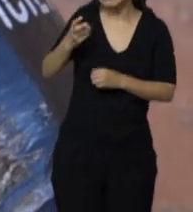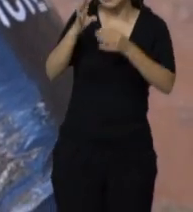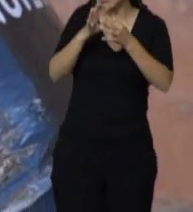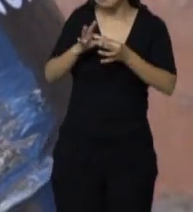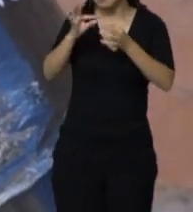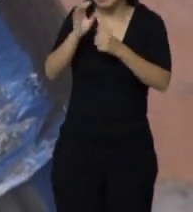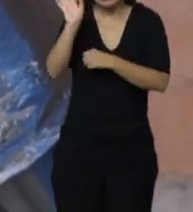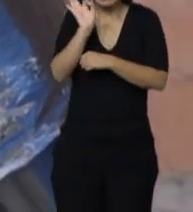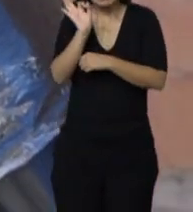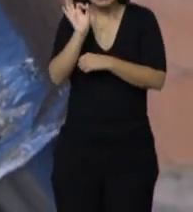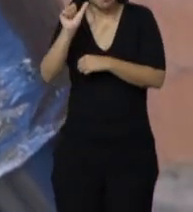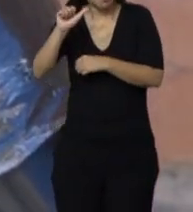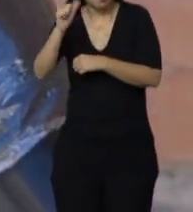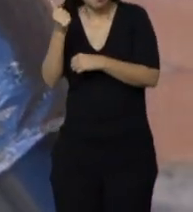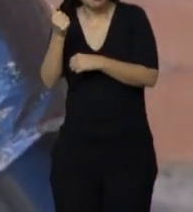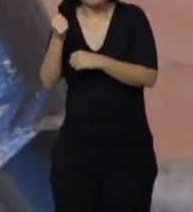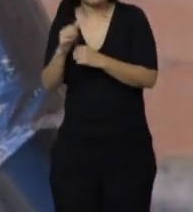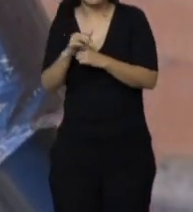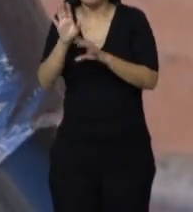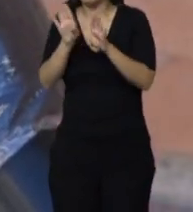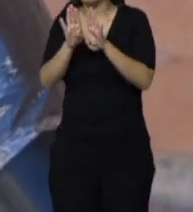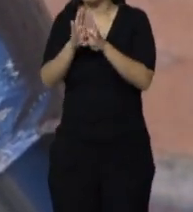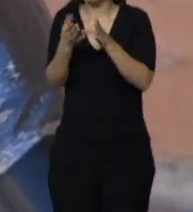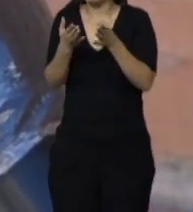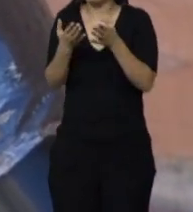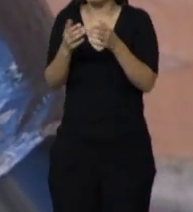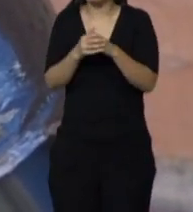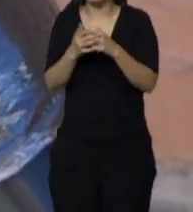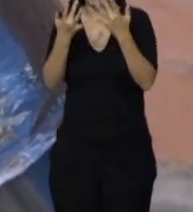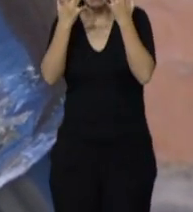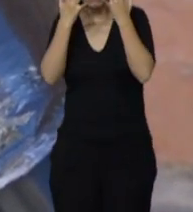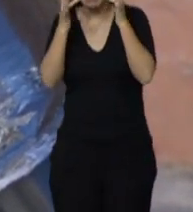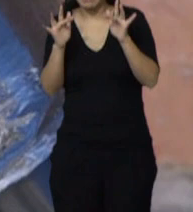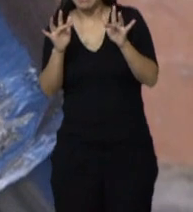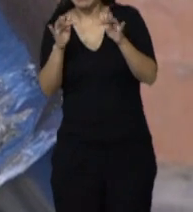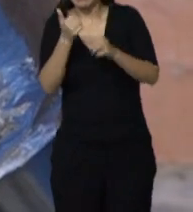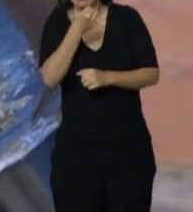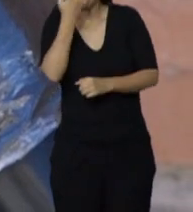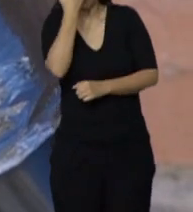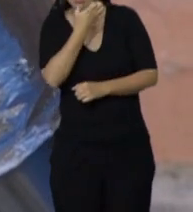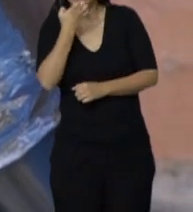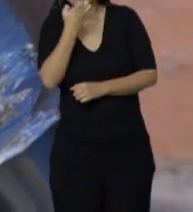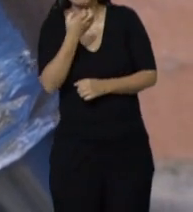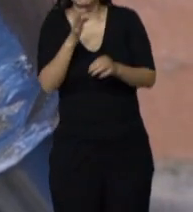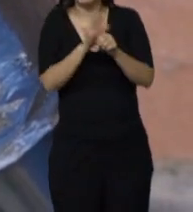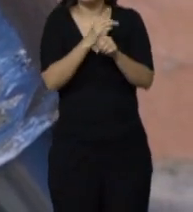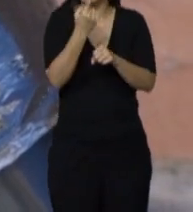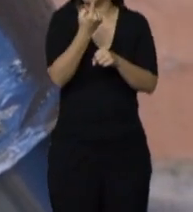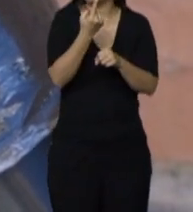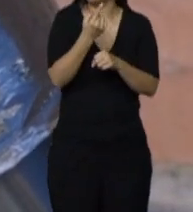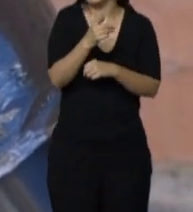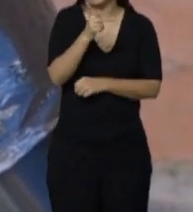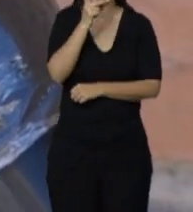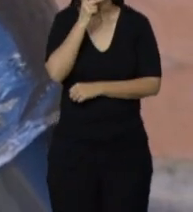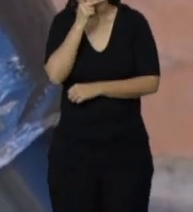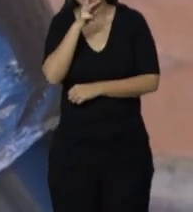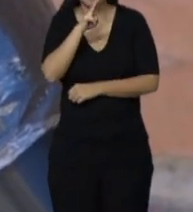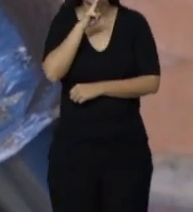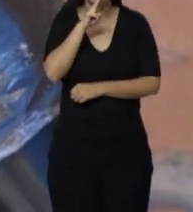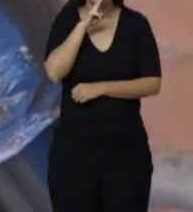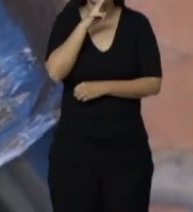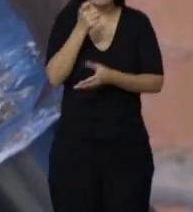otros van a dejar de estudiar precisamente porque los padres no tienen los recursos